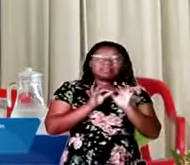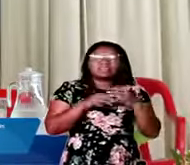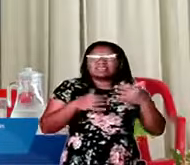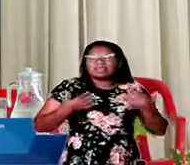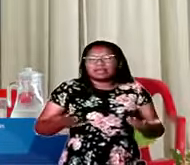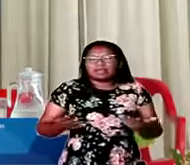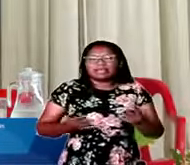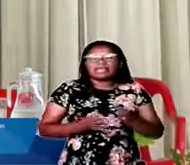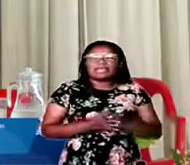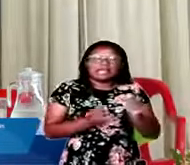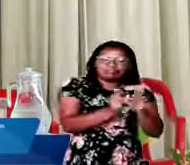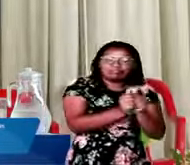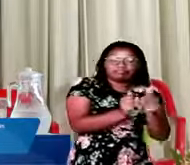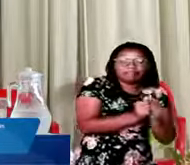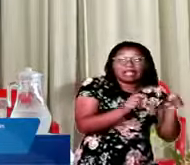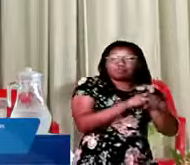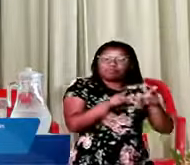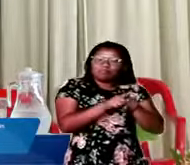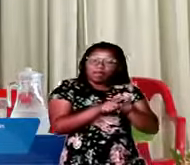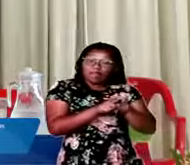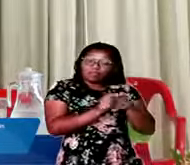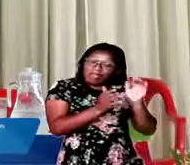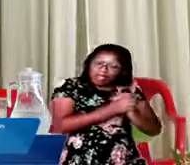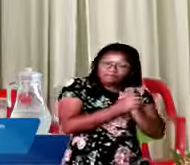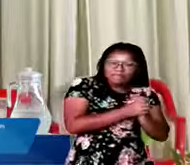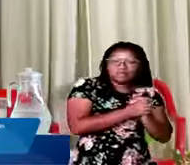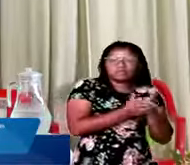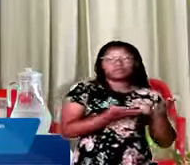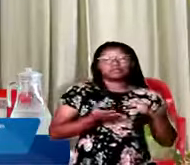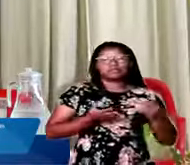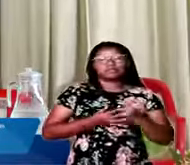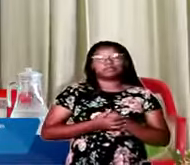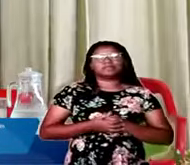su prójimo es su prójimo.